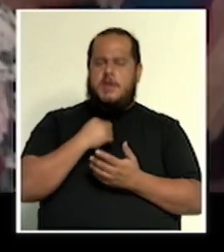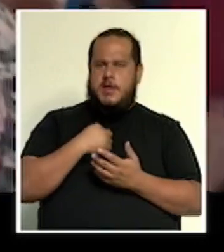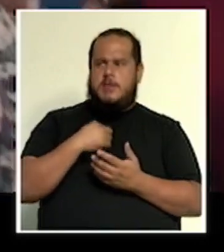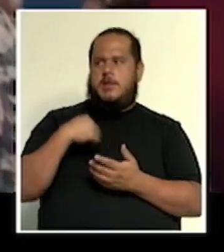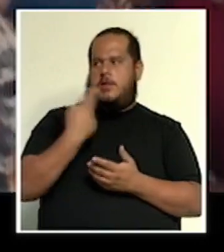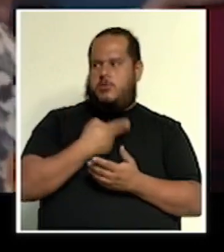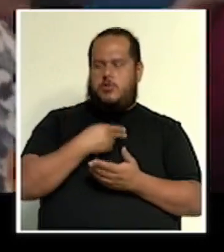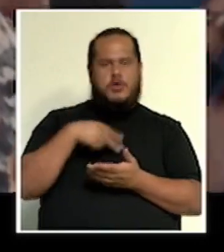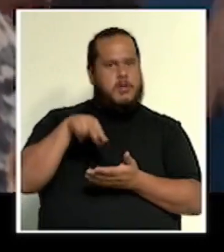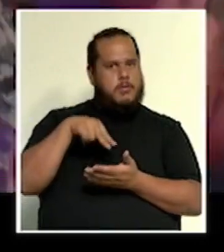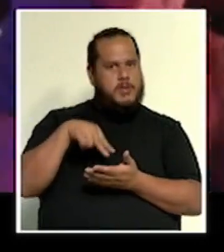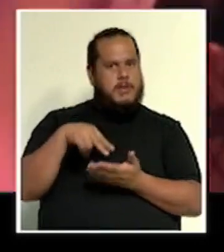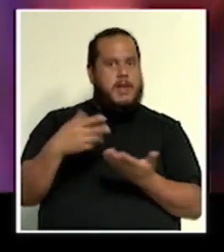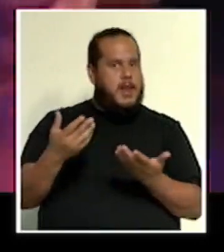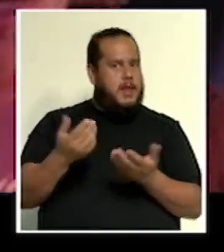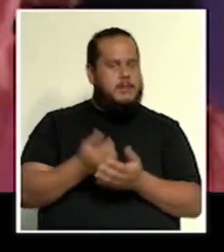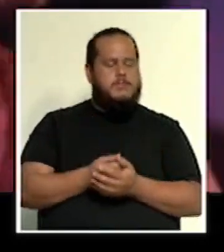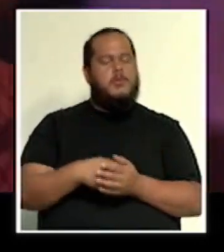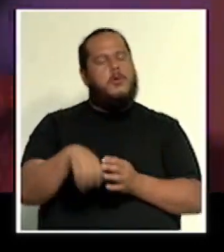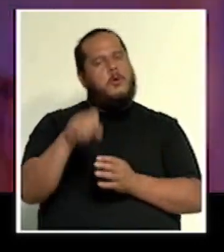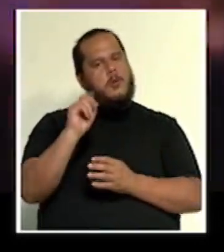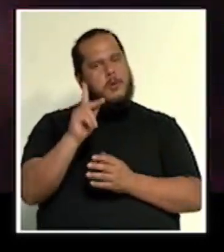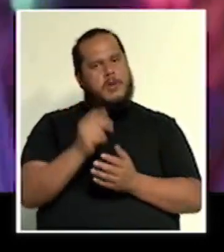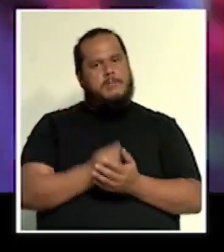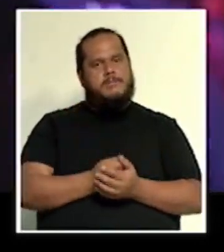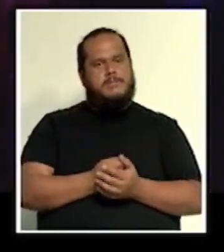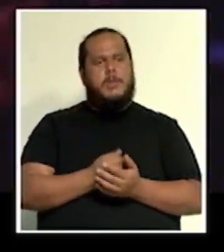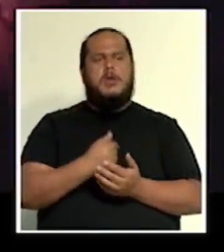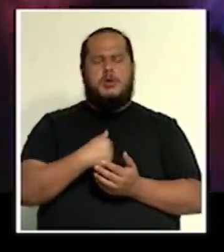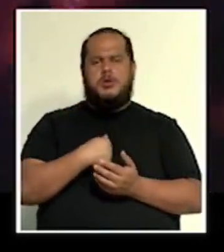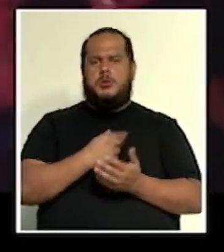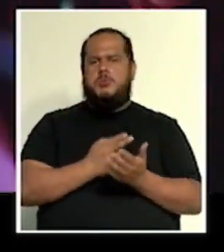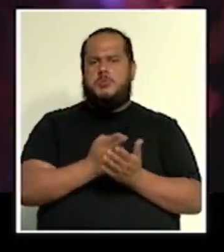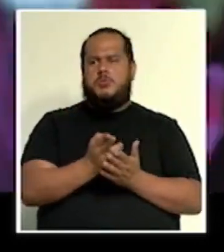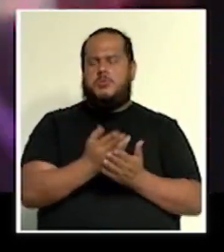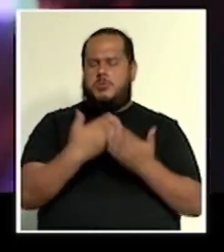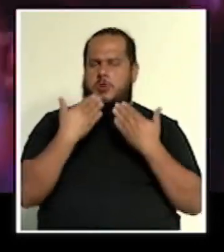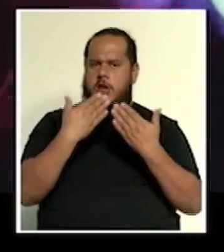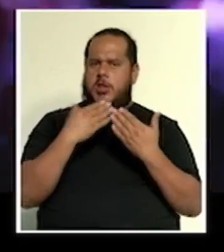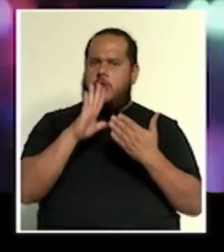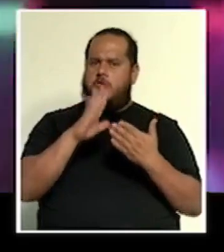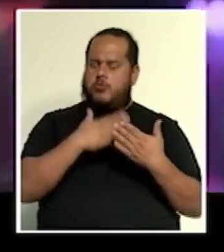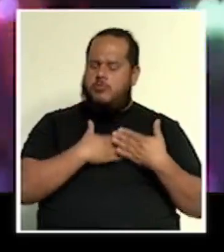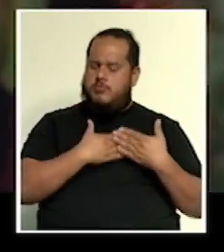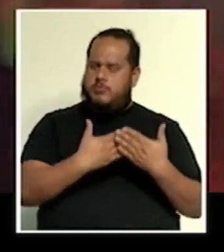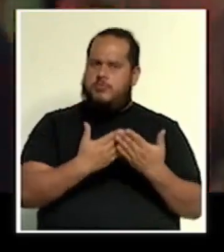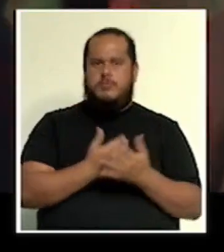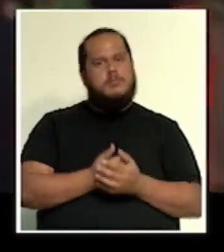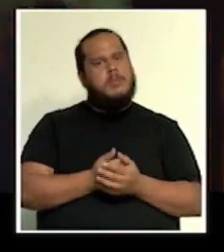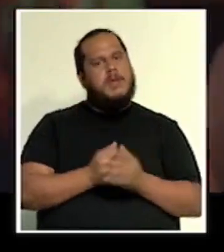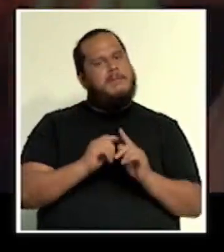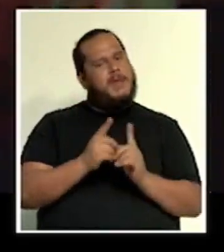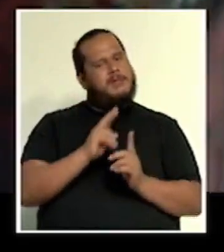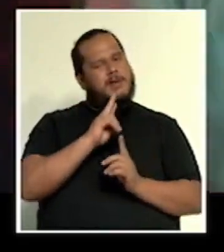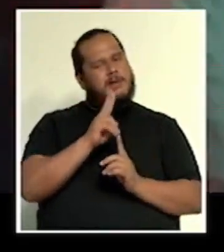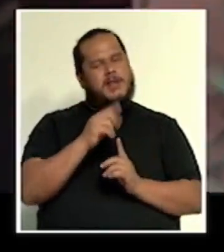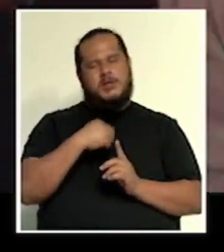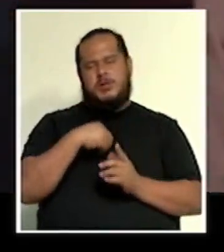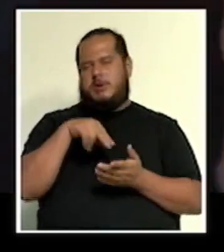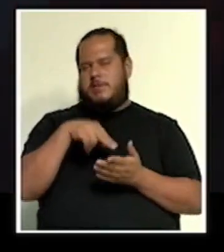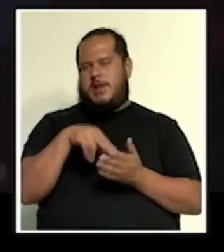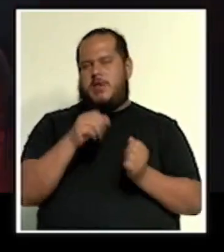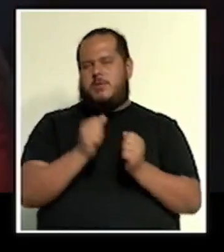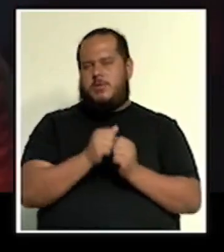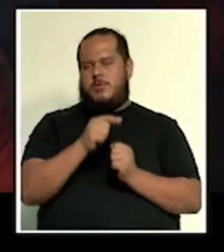bailar. Eugenio, yo sinceramente le agradezco su disponibilidad, pero la verdad yo he bailado con